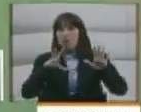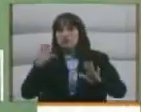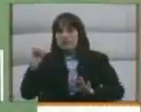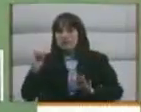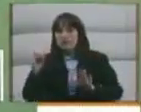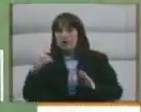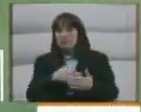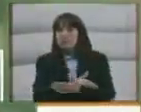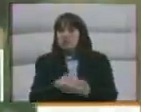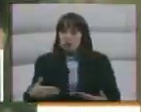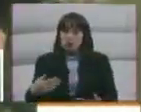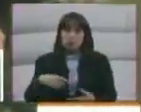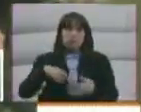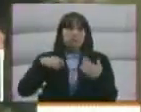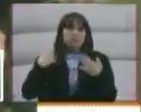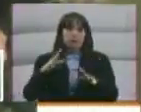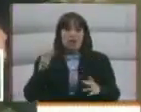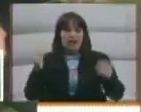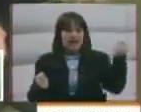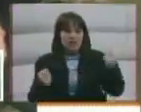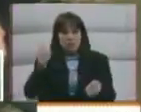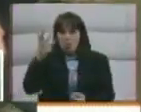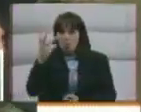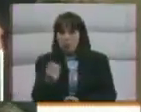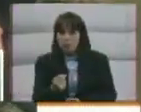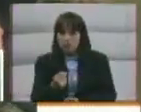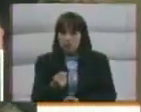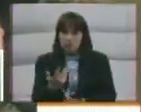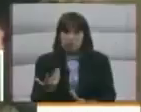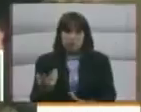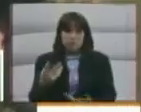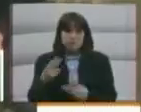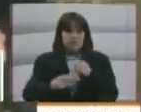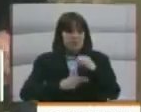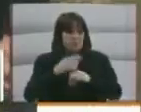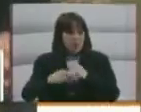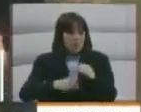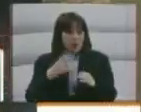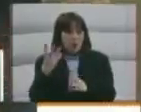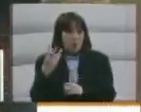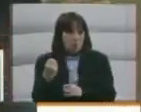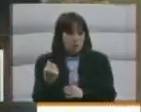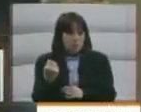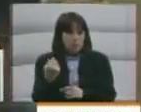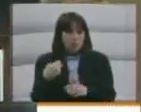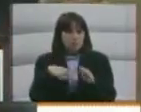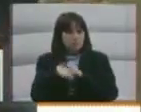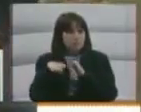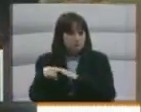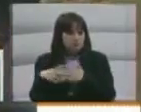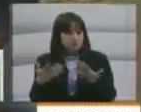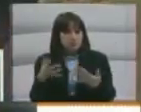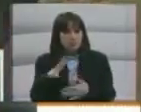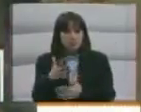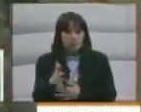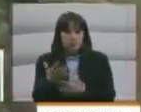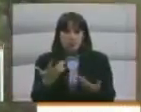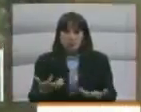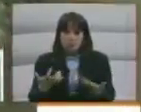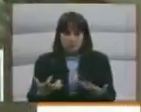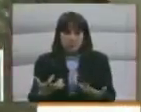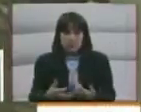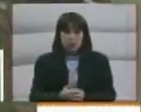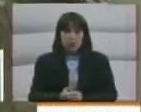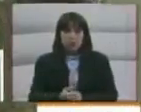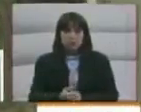¿Cuántas cestas puede cargar el camión? Un camión, no metiéndole mucha mercancía de papa, porque es más pesado,